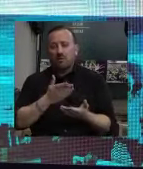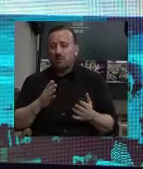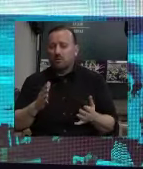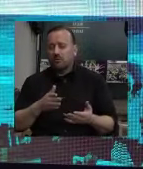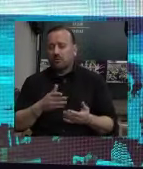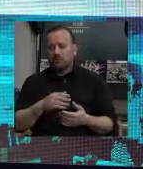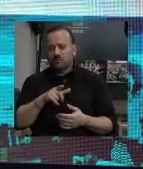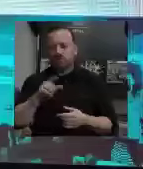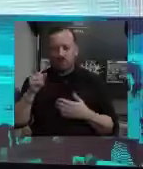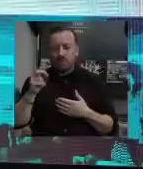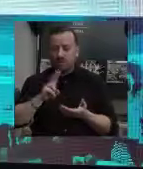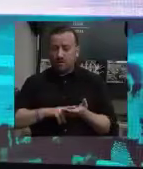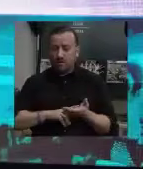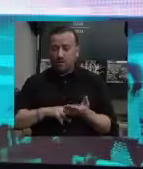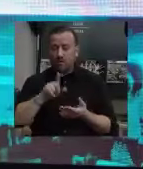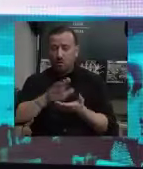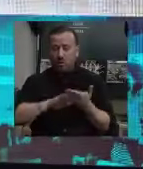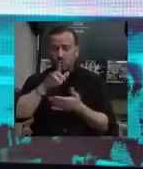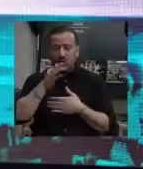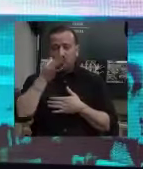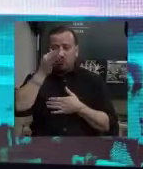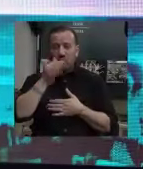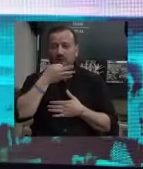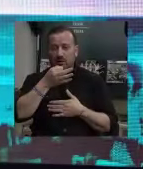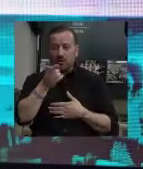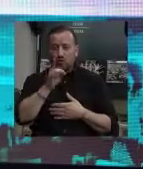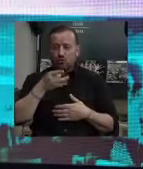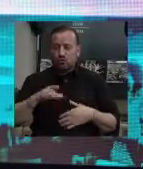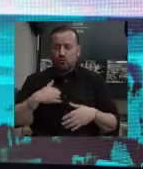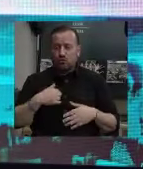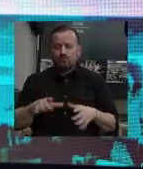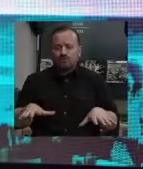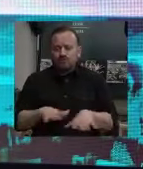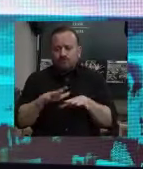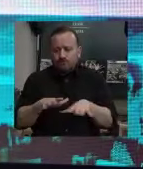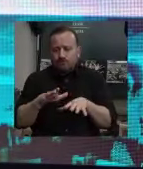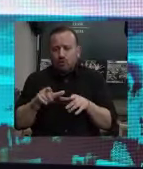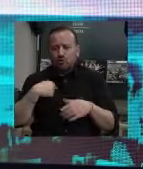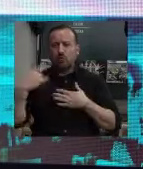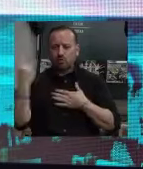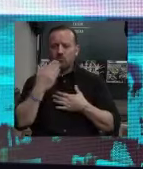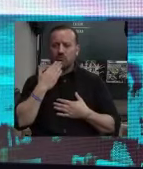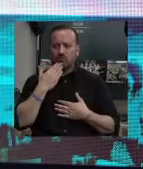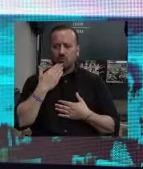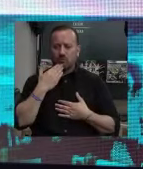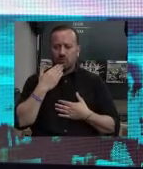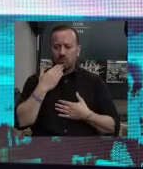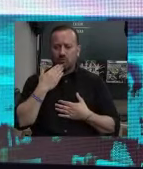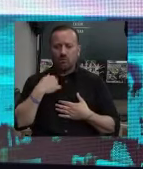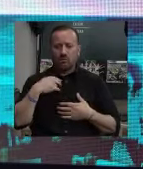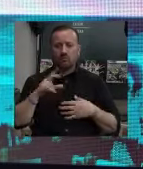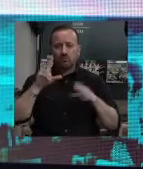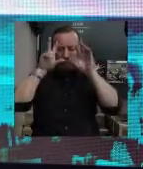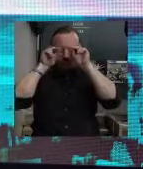alcanzar créeme Y si mañana dices No solo soy emprendedora sino soy Universitaria yo a ojos